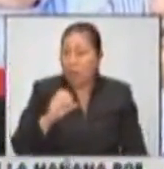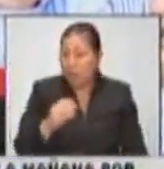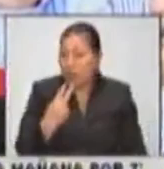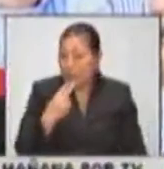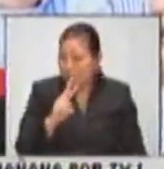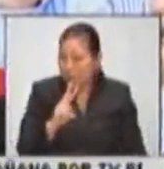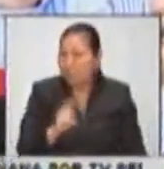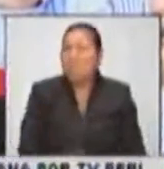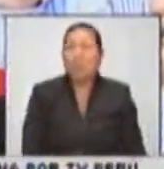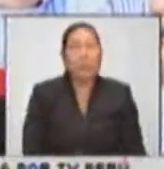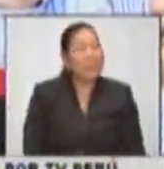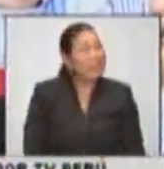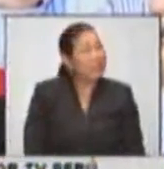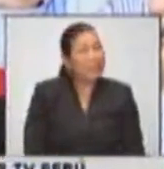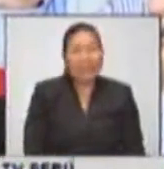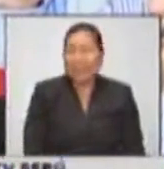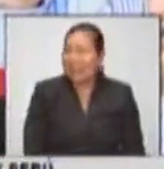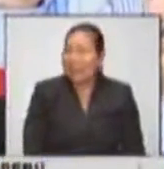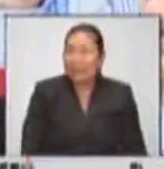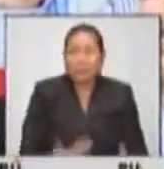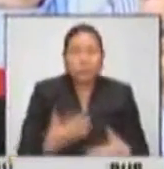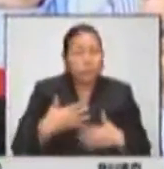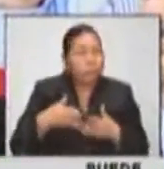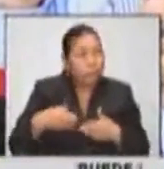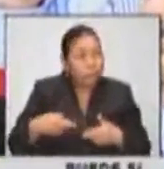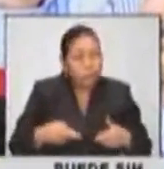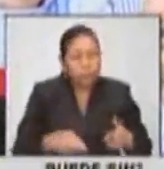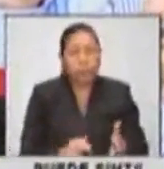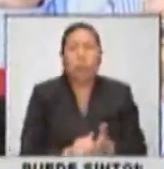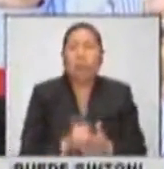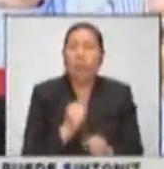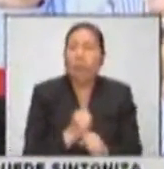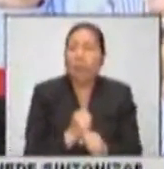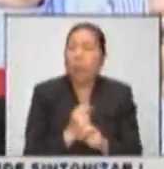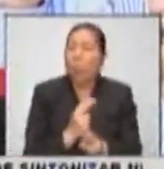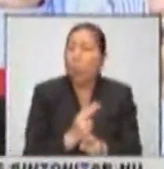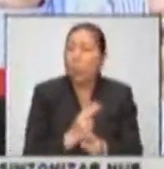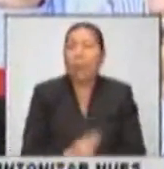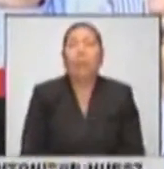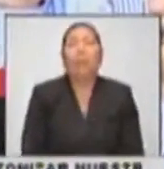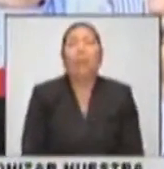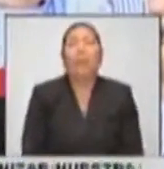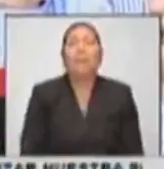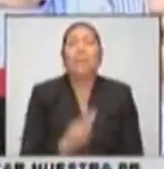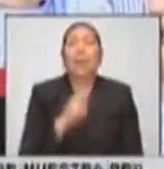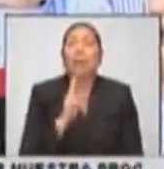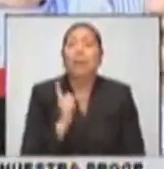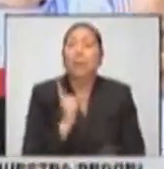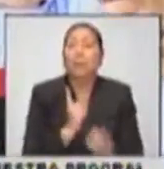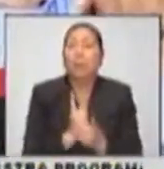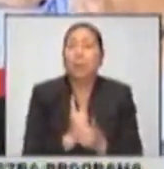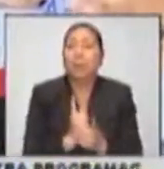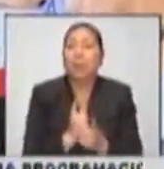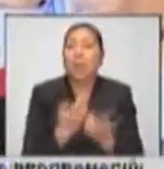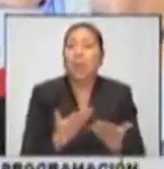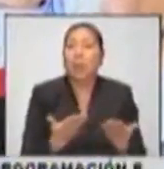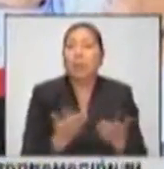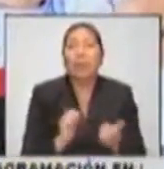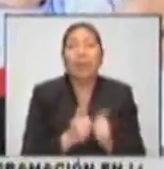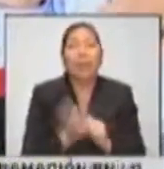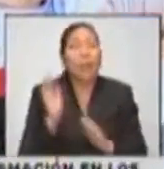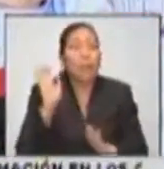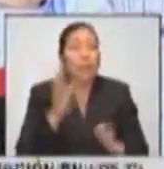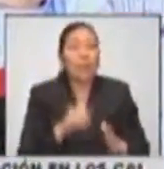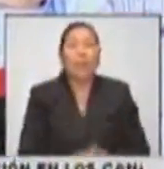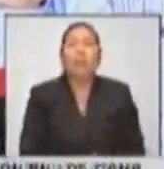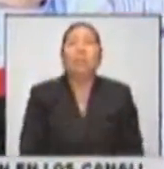vemos que las defensas ribereñas, los trabajos de prevención para hacer frente a estos elementos del cambio